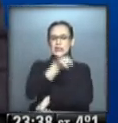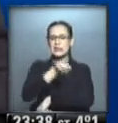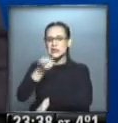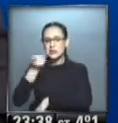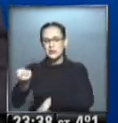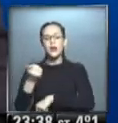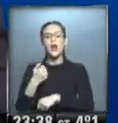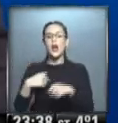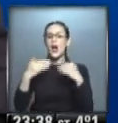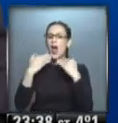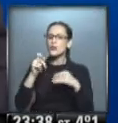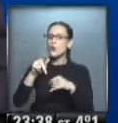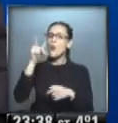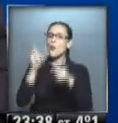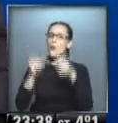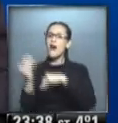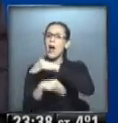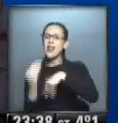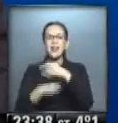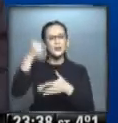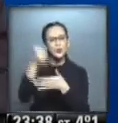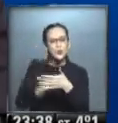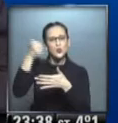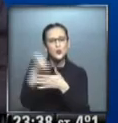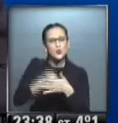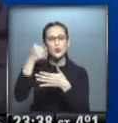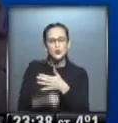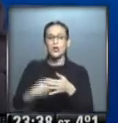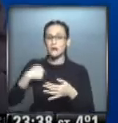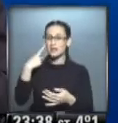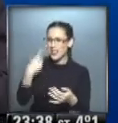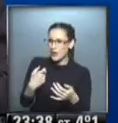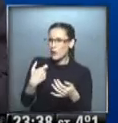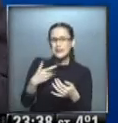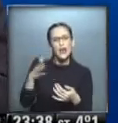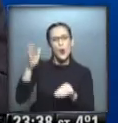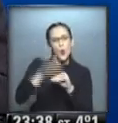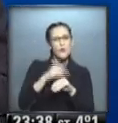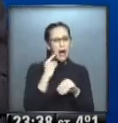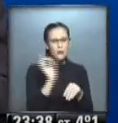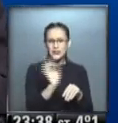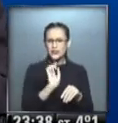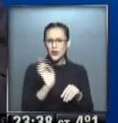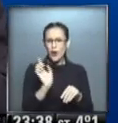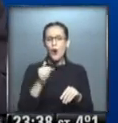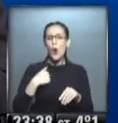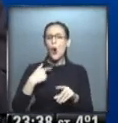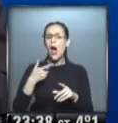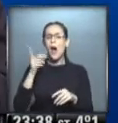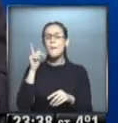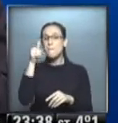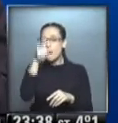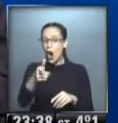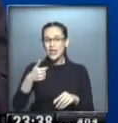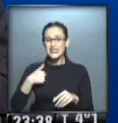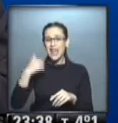investigación, gracias a la lucha de sus familiares, conocimos que todo tuvo que ver con una planificación policial para que este hombre quede